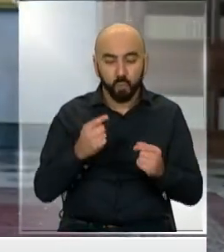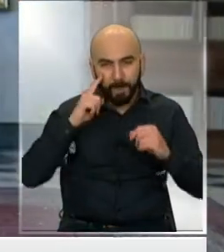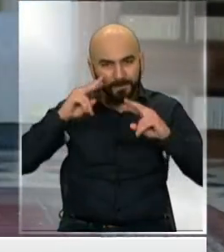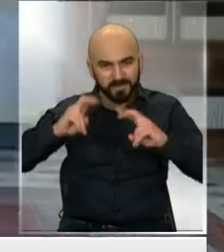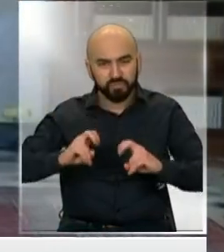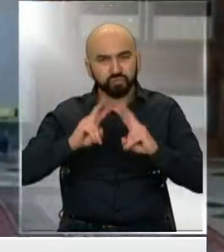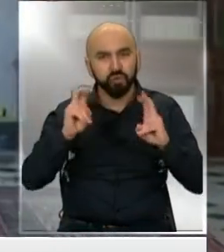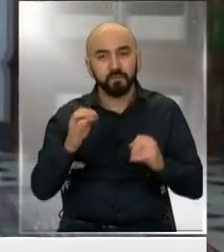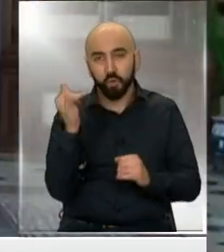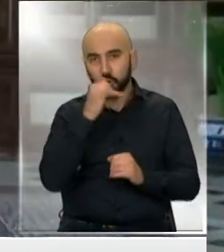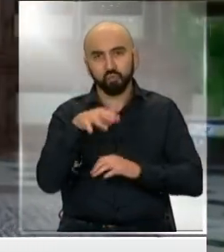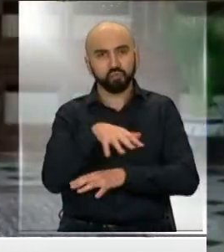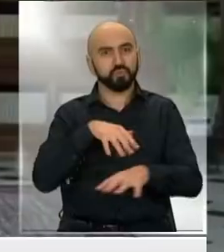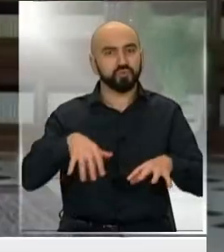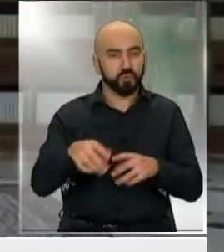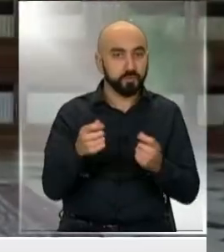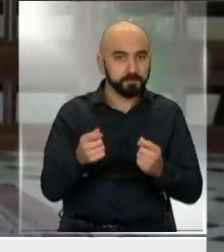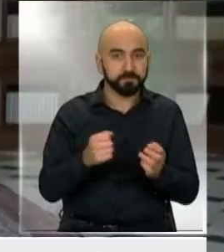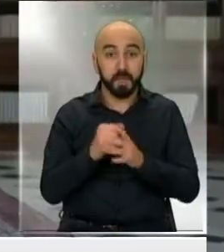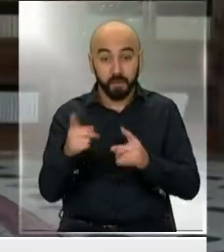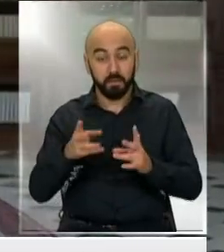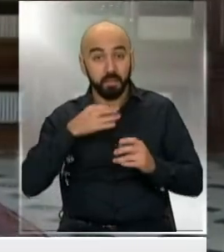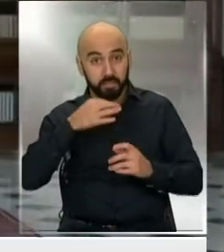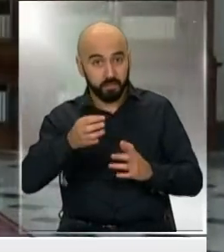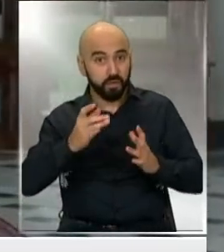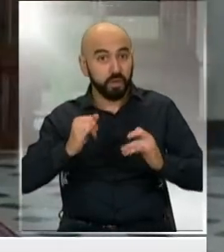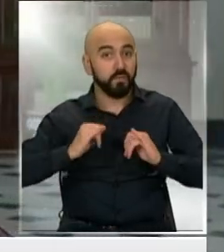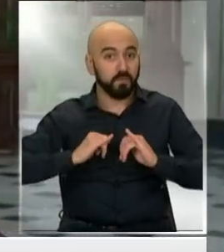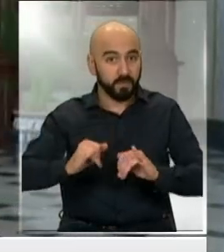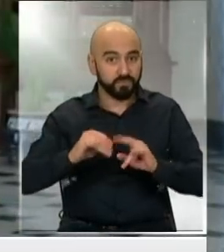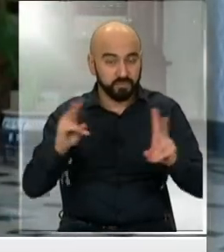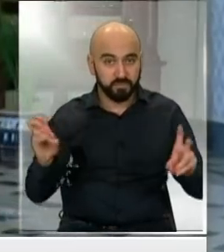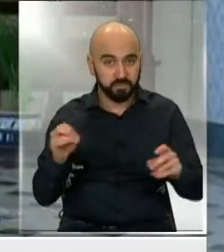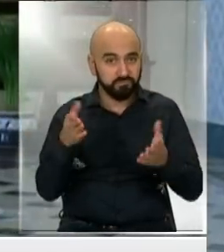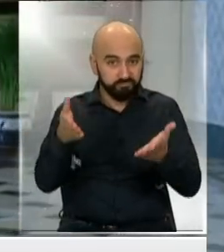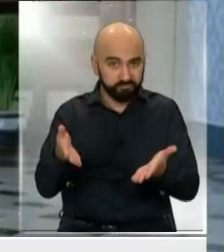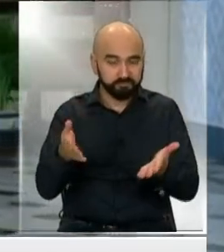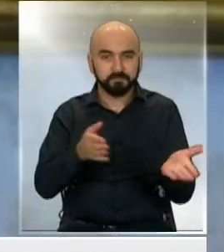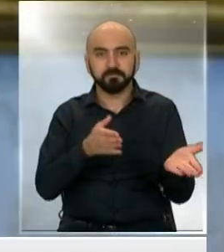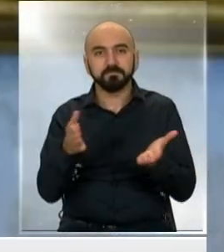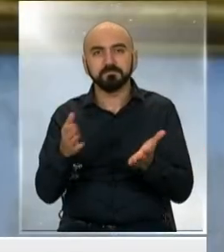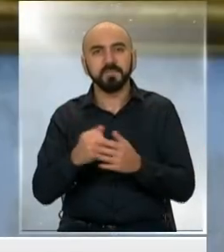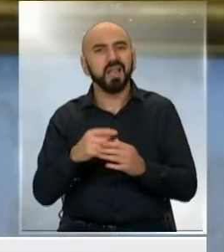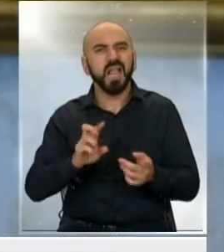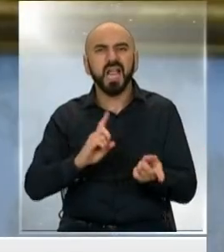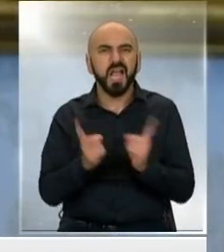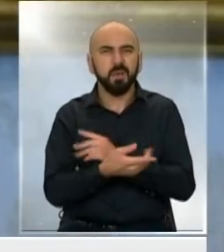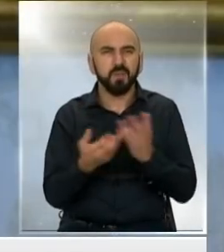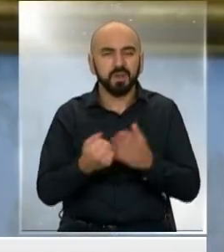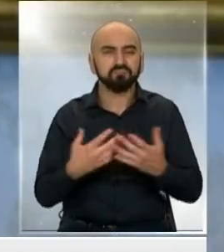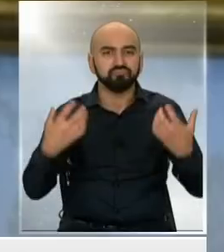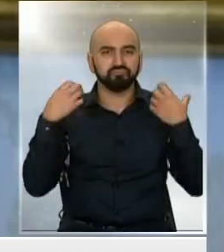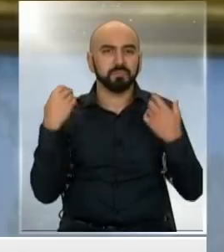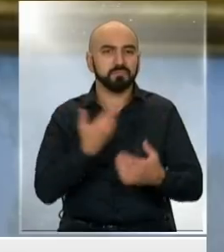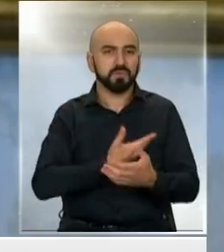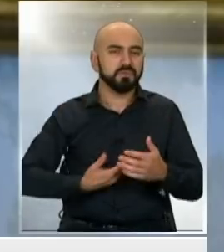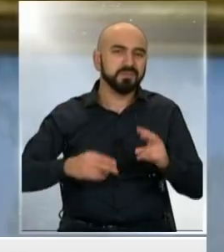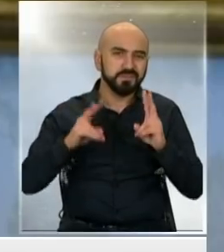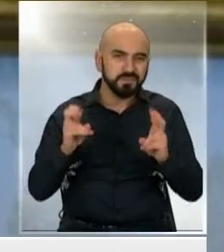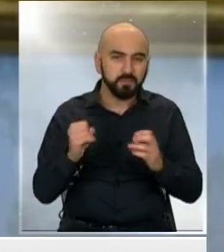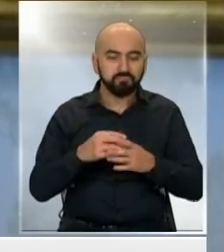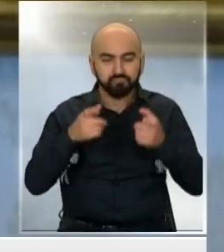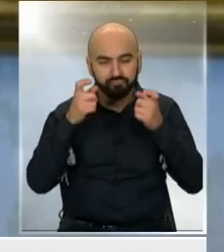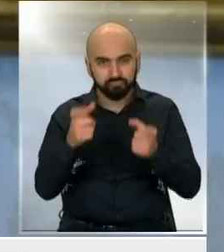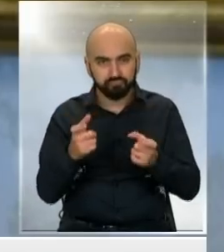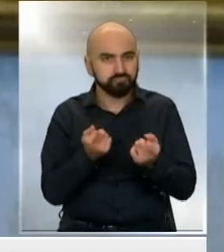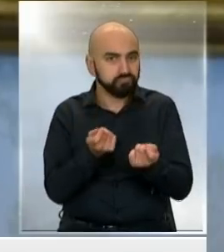sobre corrupción. Así lo han indicado los funcionarios de la Santa Sede. Los cambios incluyen la gobernanza y organización de la Agencia de Supervisión